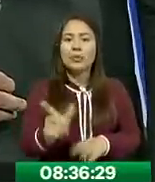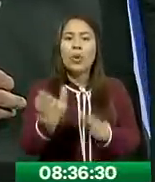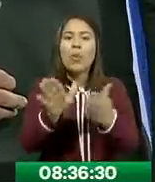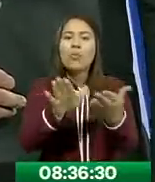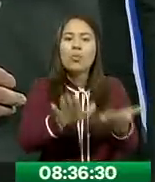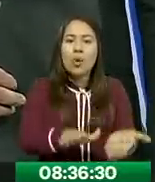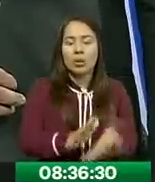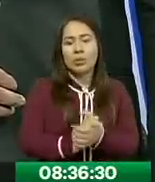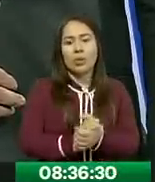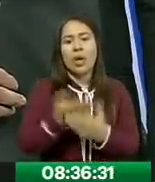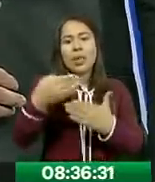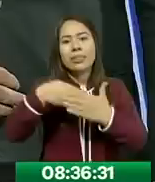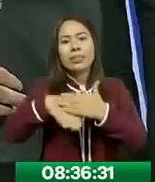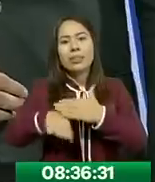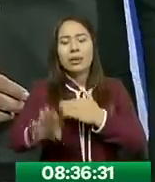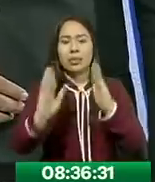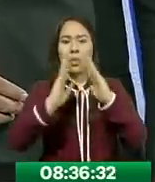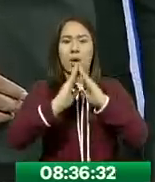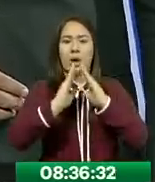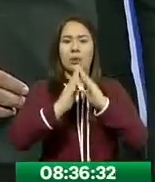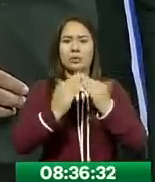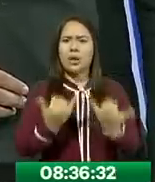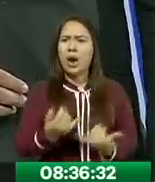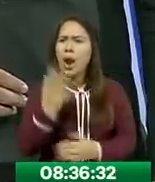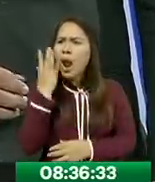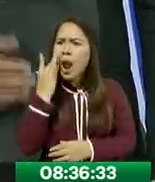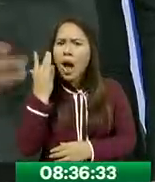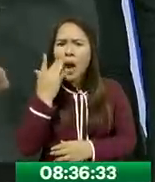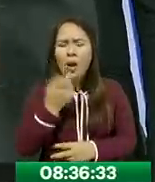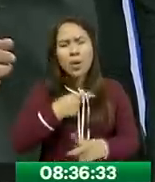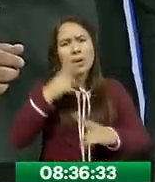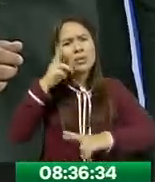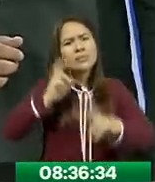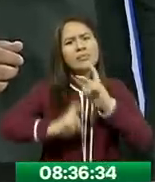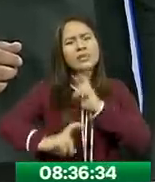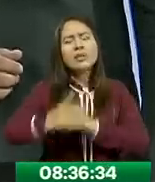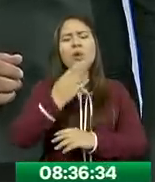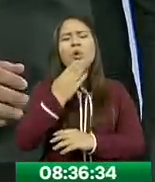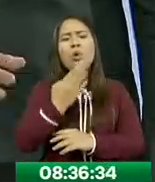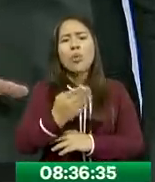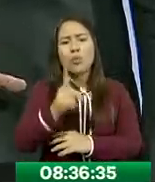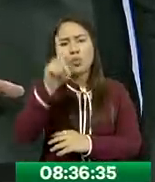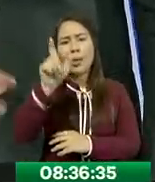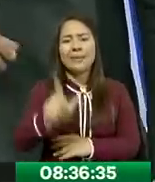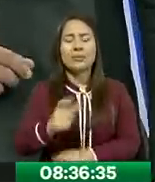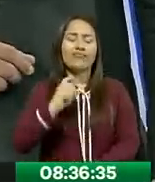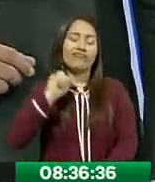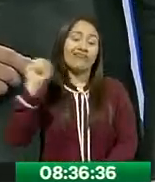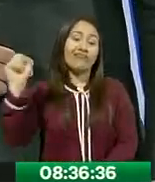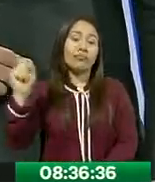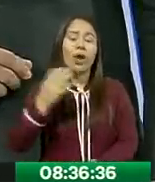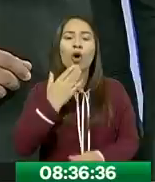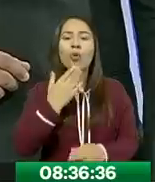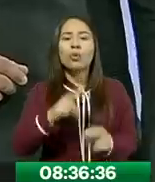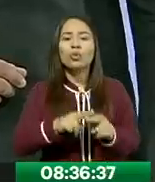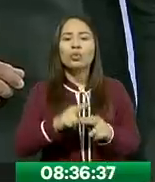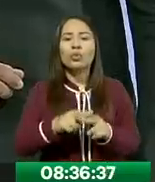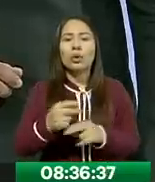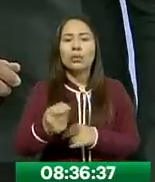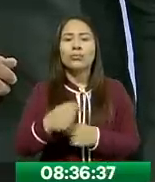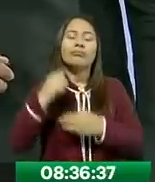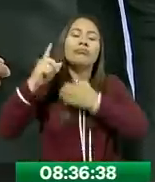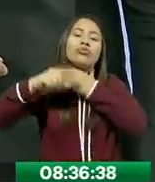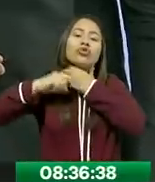fallecida, esto al interior de un inmueble. Los datos proporcionados manifiestan que se trataría de un suicidio mediante la utilización de una